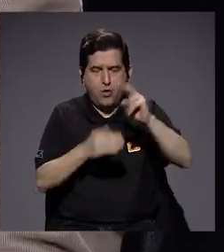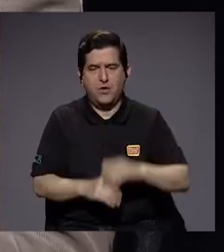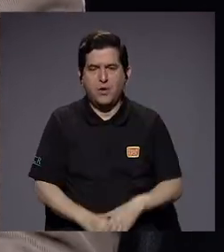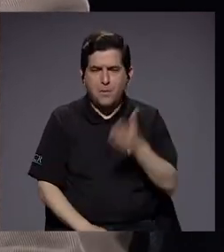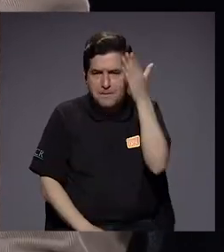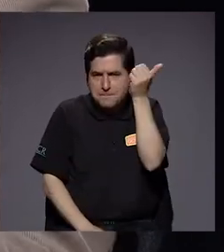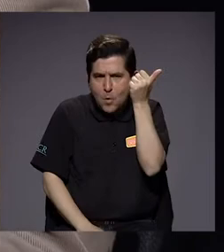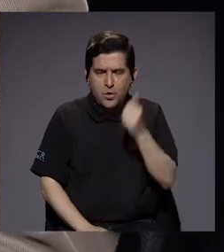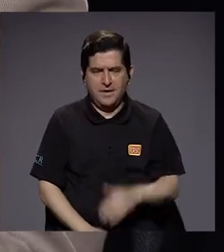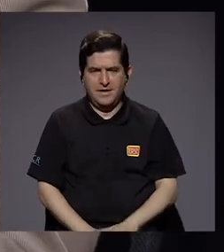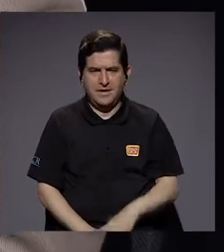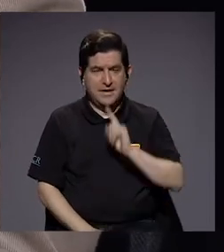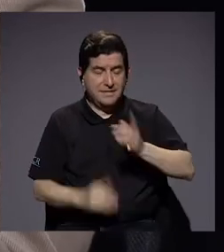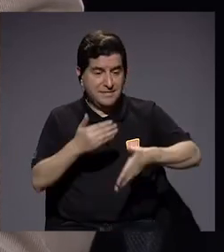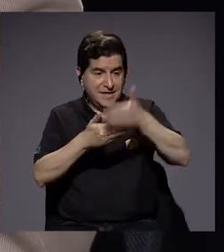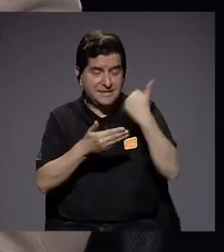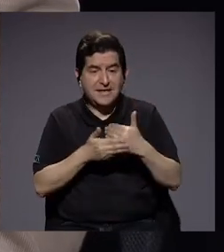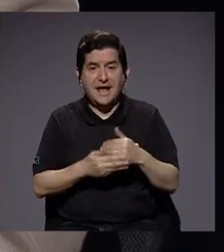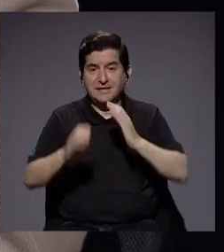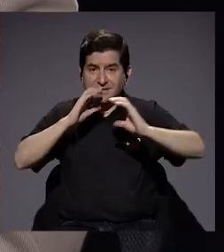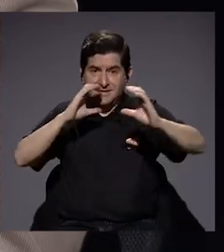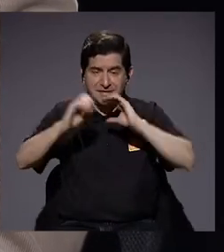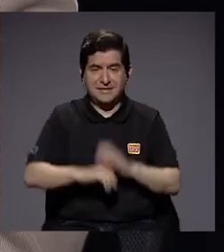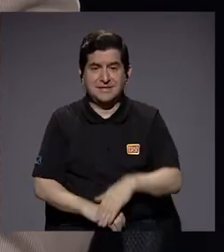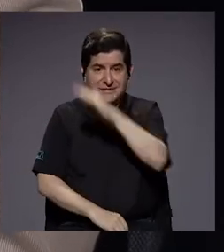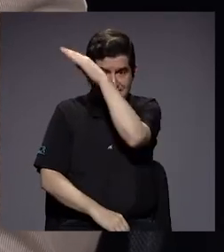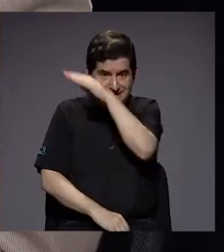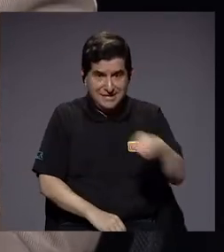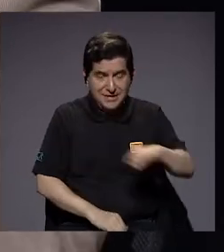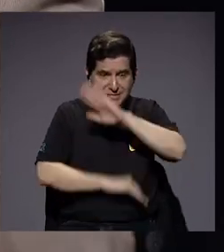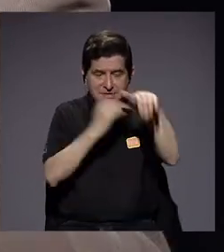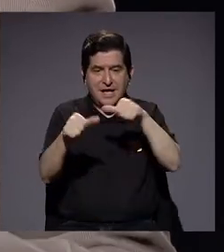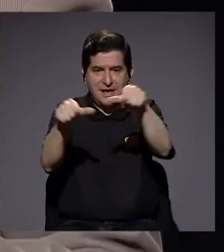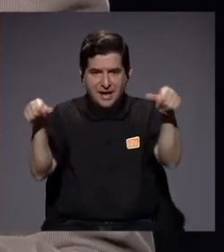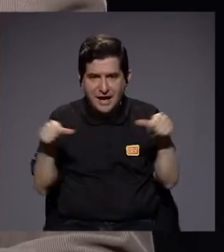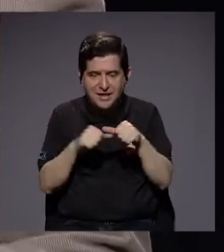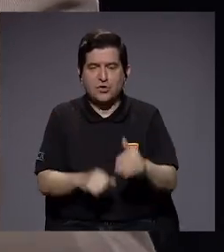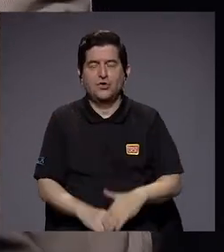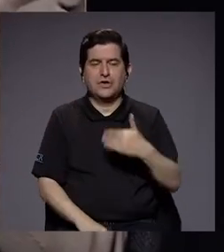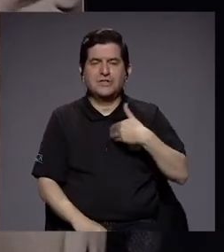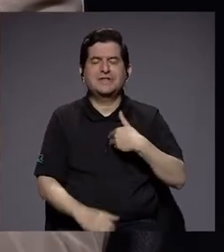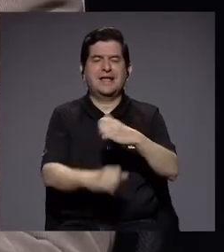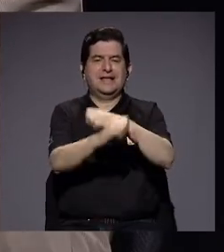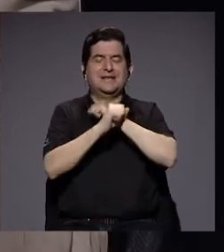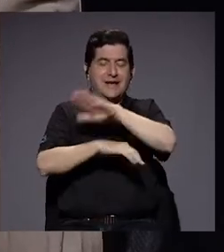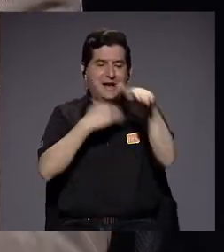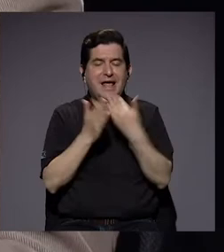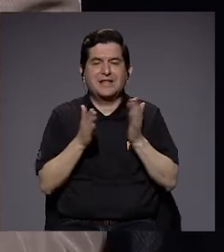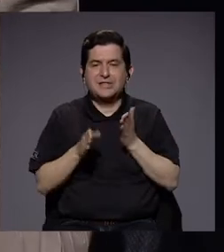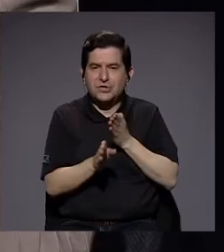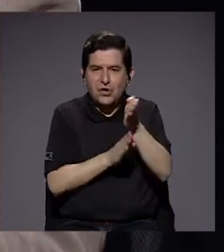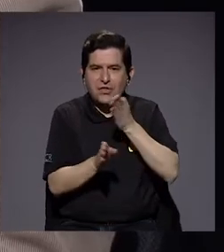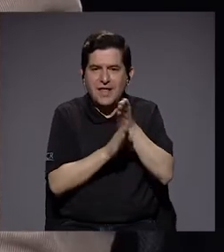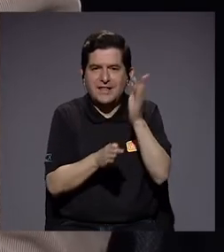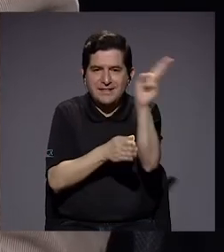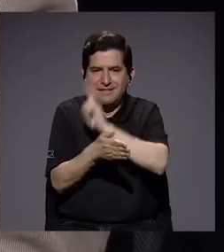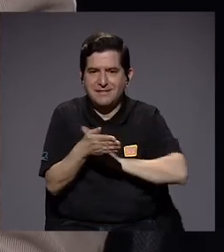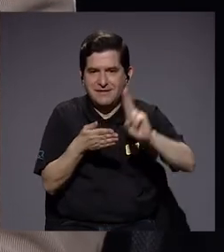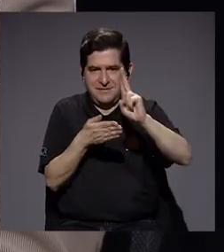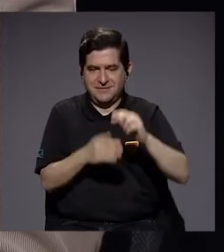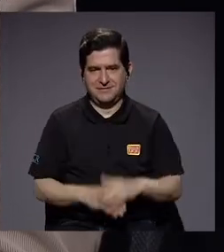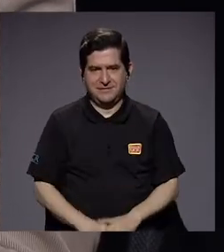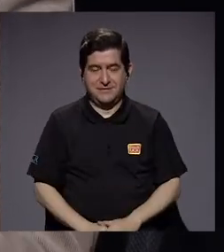universidades. ¿Por qué? Porque como hemos visto que las telecomunicaciones son transversales a todos los sectores, tenga por seguro que en todas las carreras